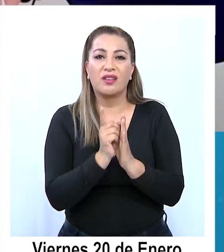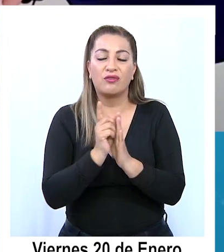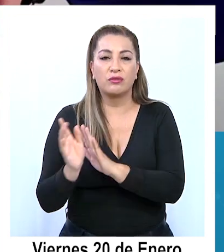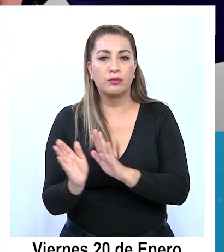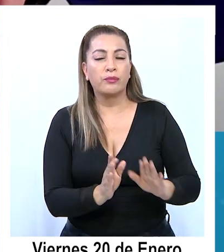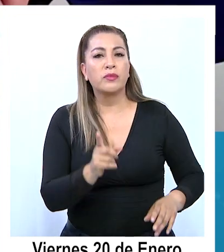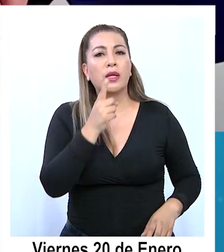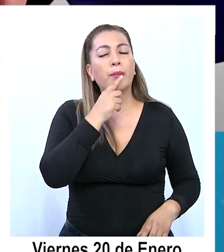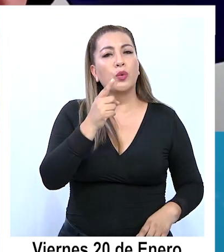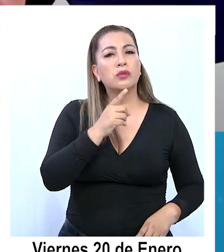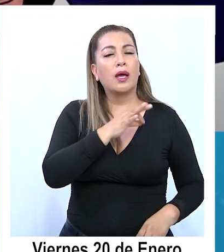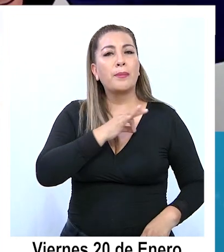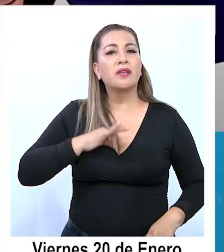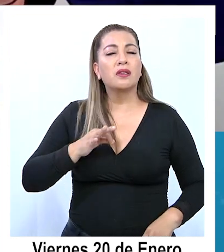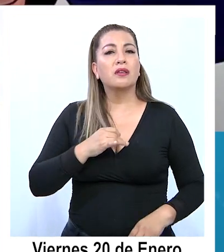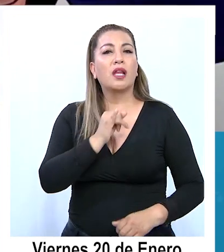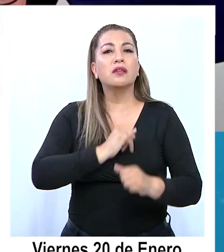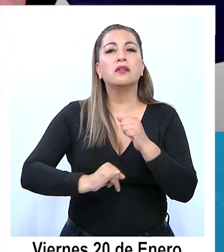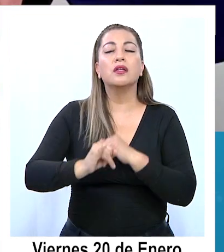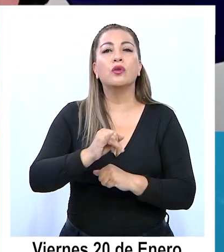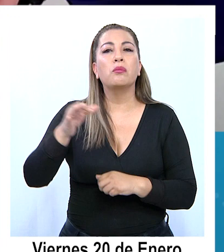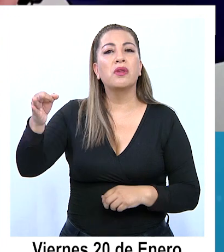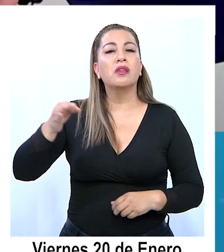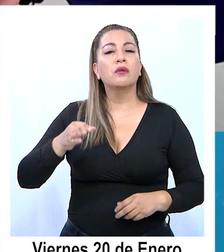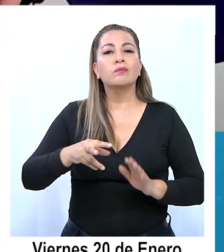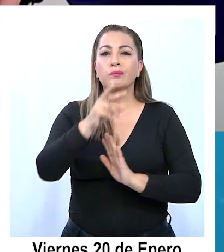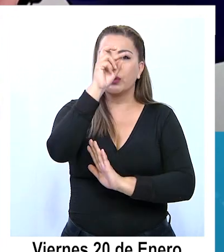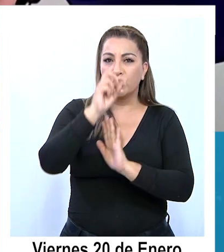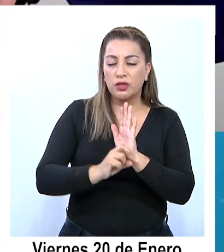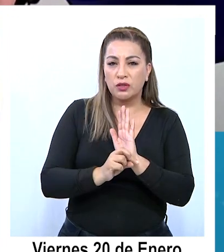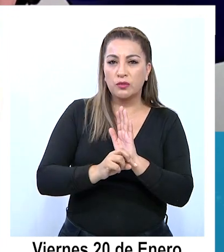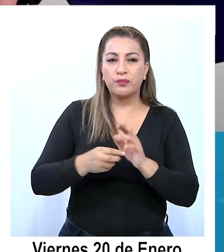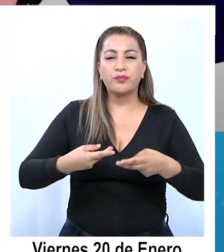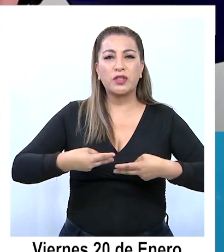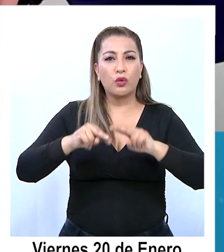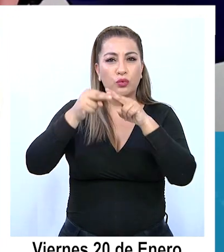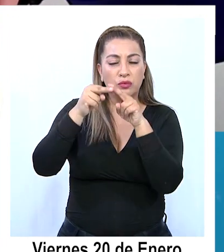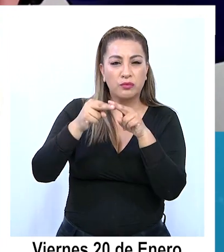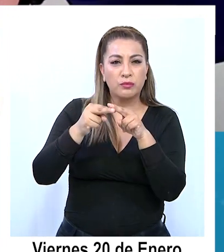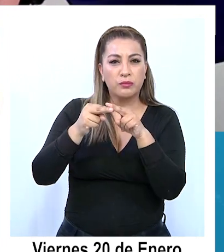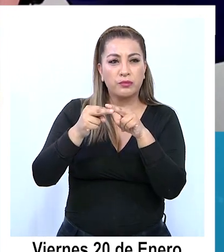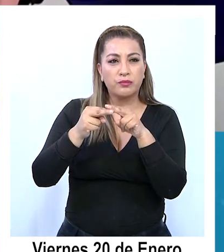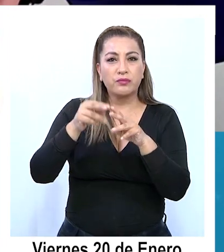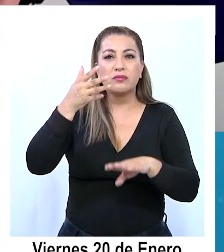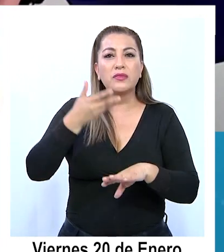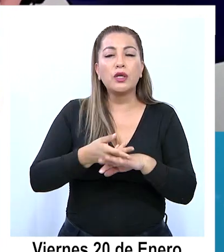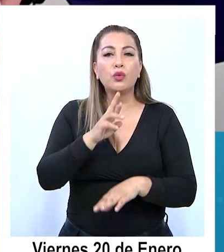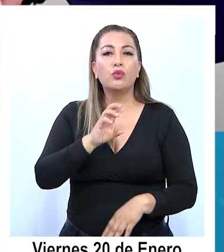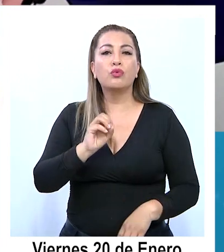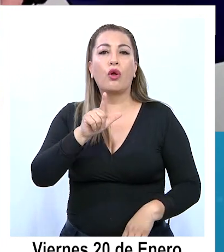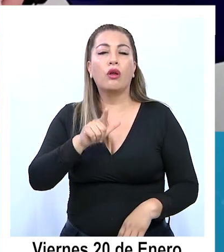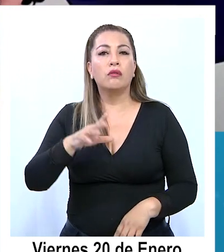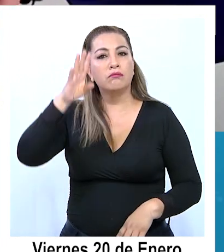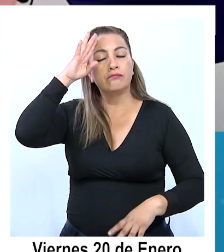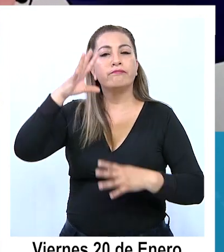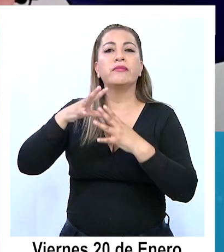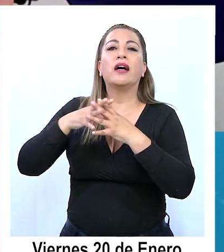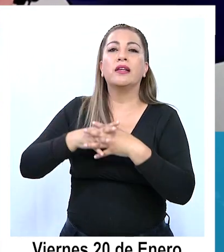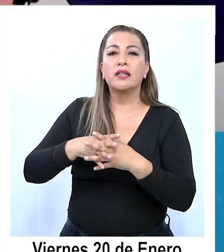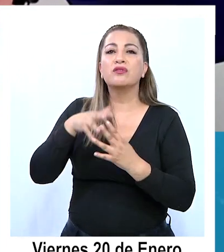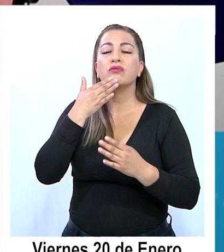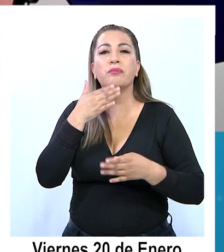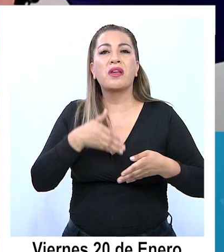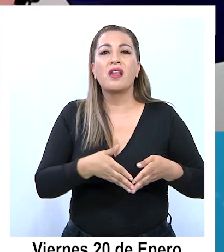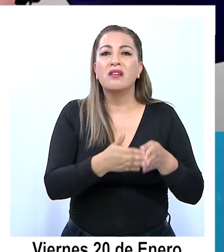Sí, la ministra Toá, cierto, ha hablado de un proyecto de infraestructura crítica y en ese sentido se le asigna un rol al ejército, a las Fuerzas